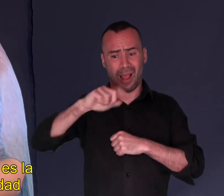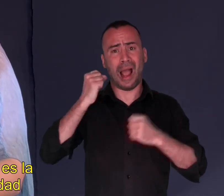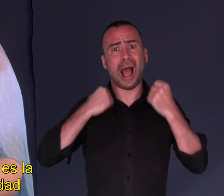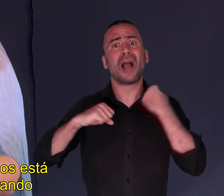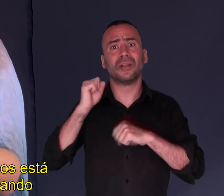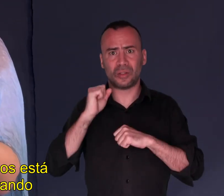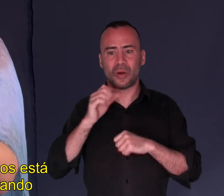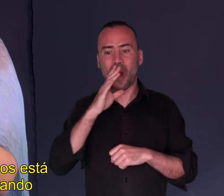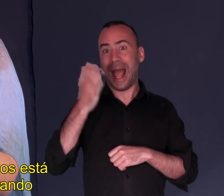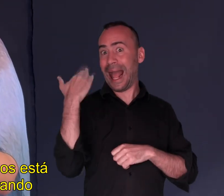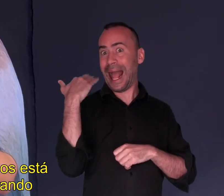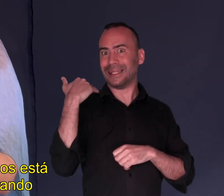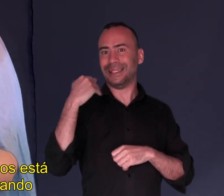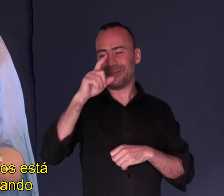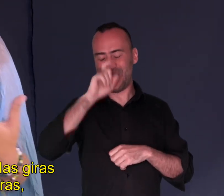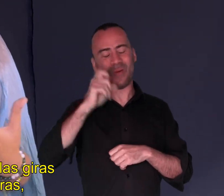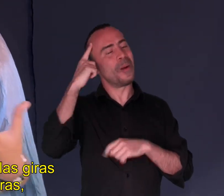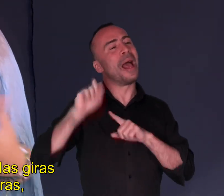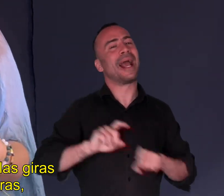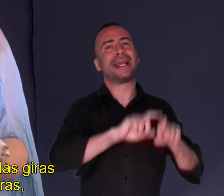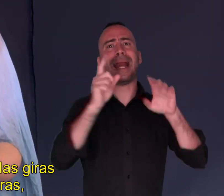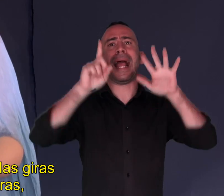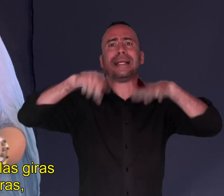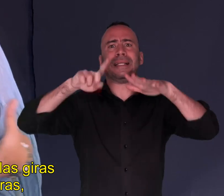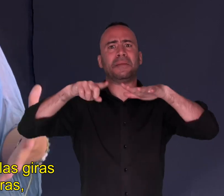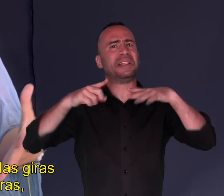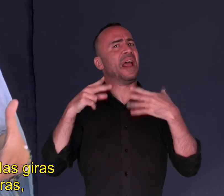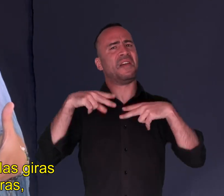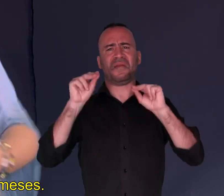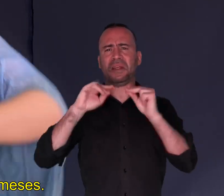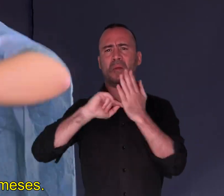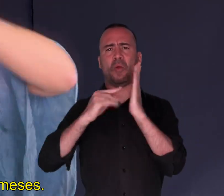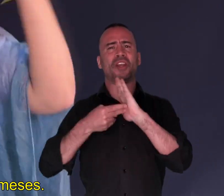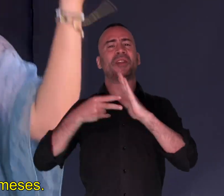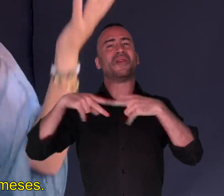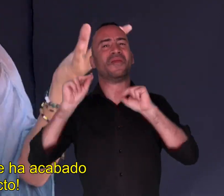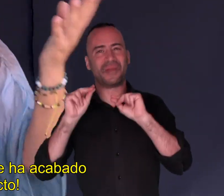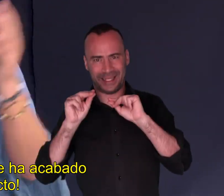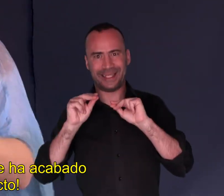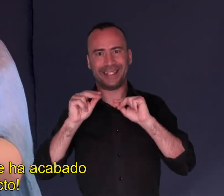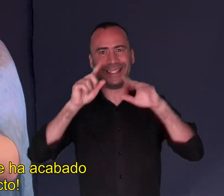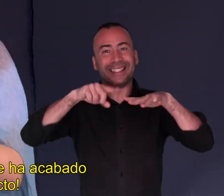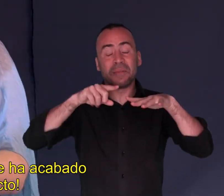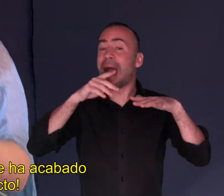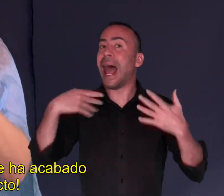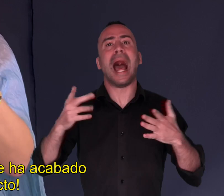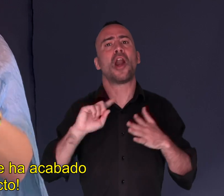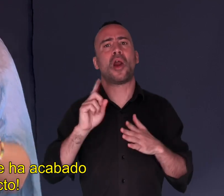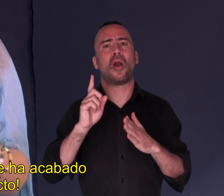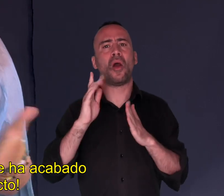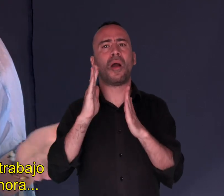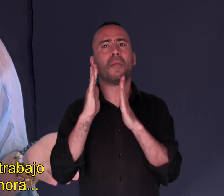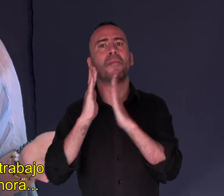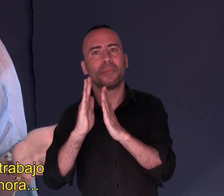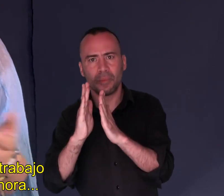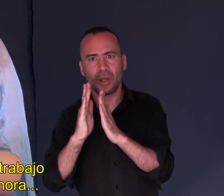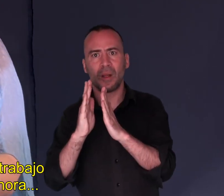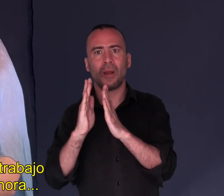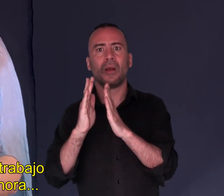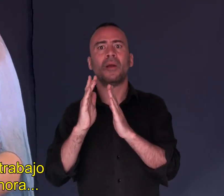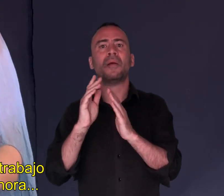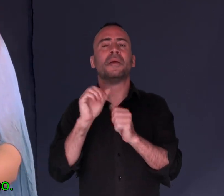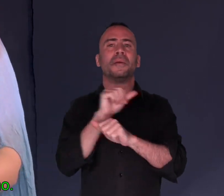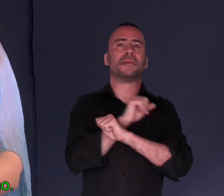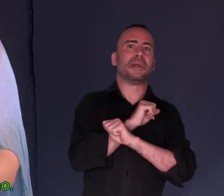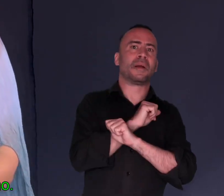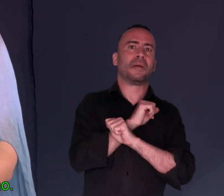precariedad a la que se nos está acostumbrando porque antes las giras sí eran giras 6 meses Hala muy bien se acabado el proyecto pero tenías trabajo 6